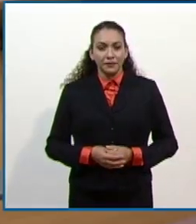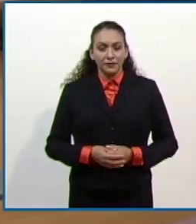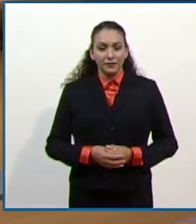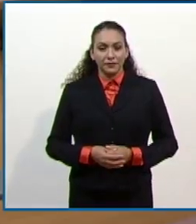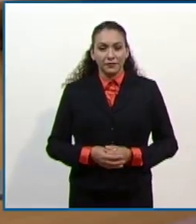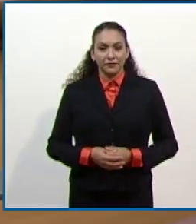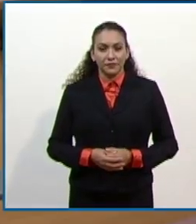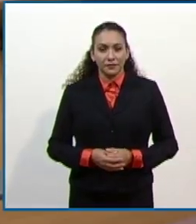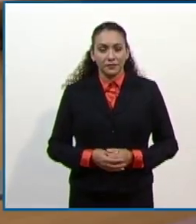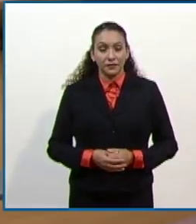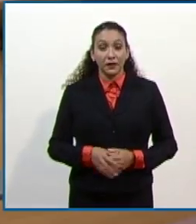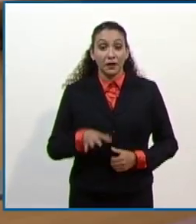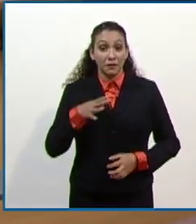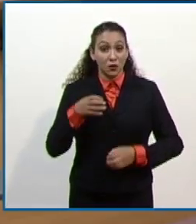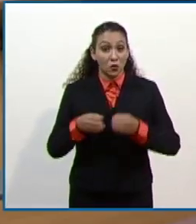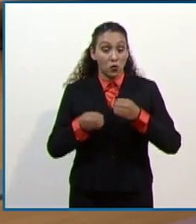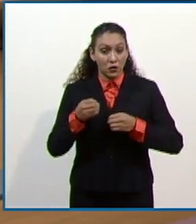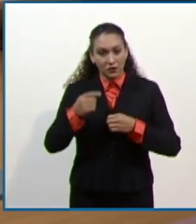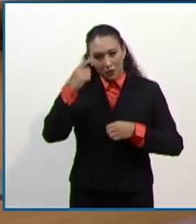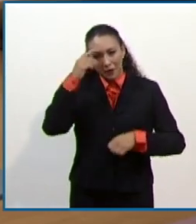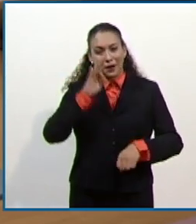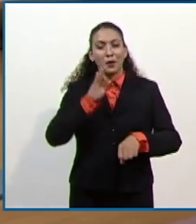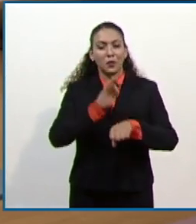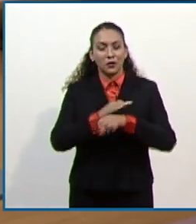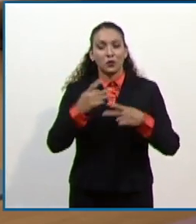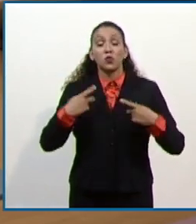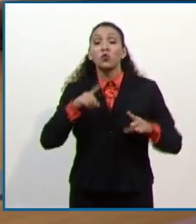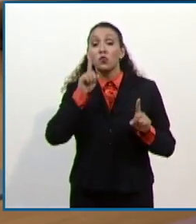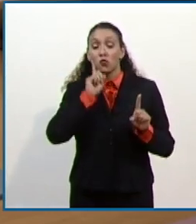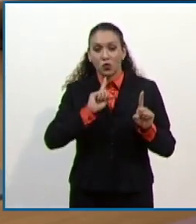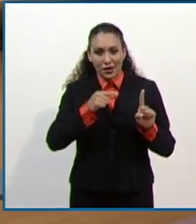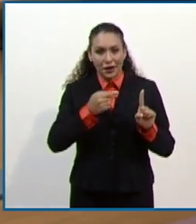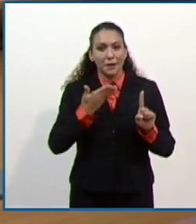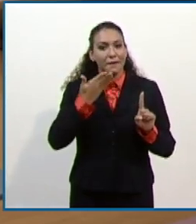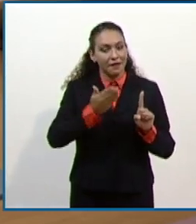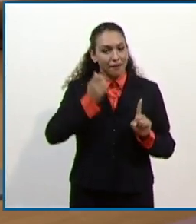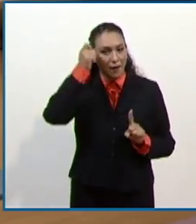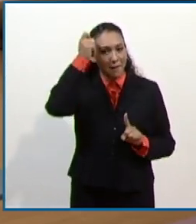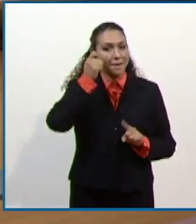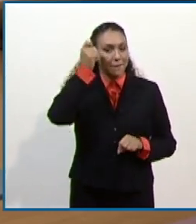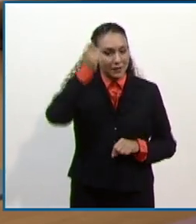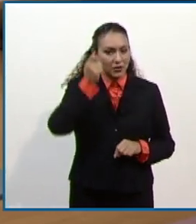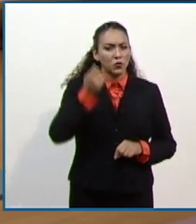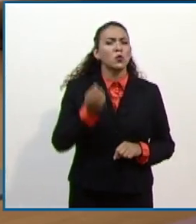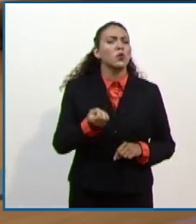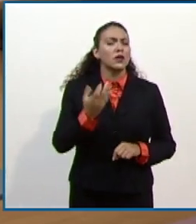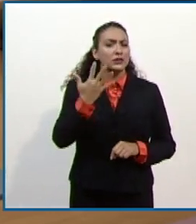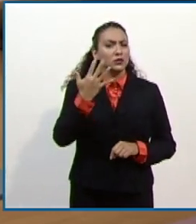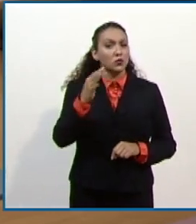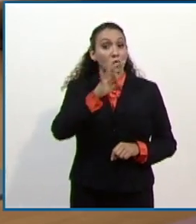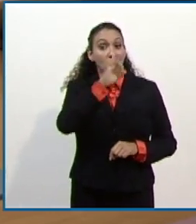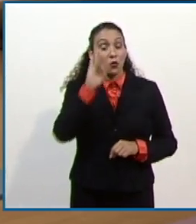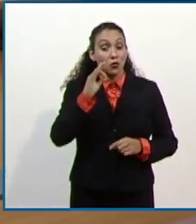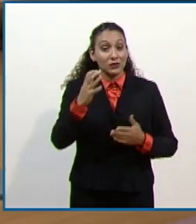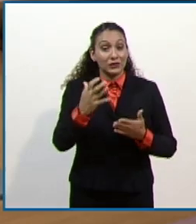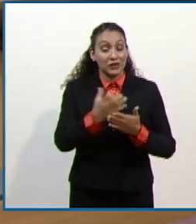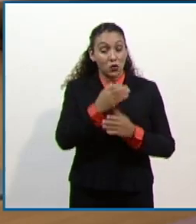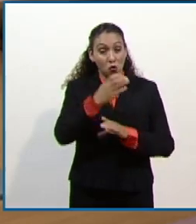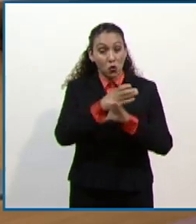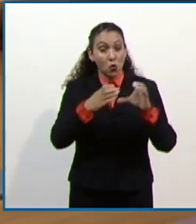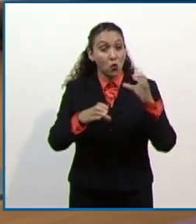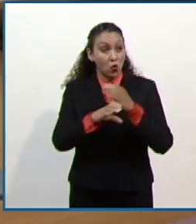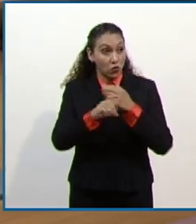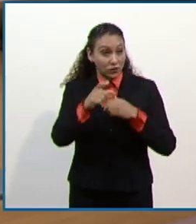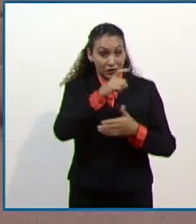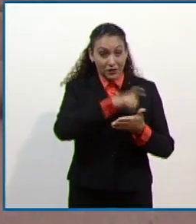Al resolver un juicio de amparo en el que una cónyuge demandaba una compensación económica equivalente al 50% de los bienes adquiridos por